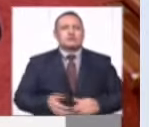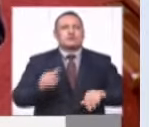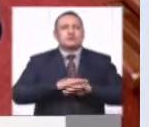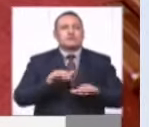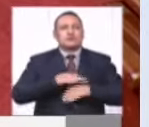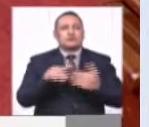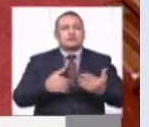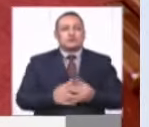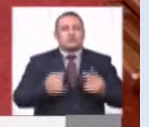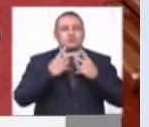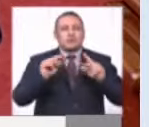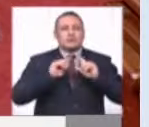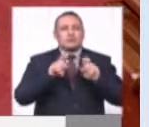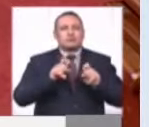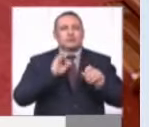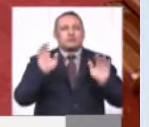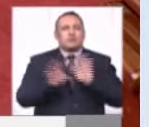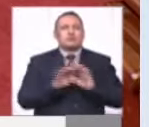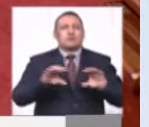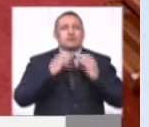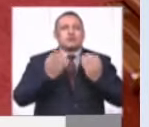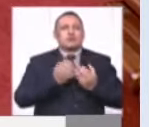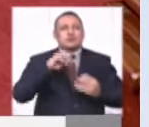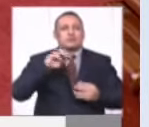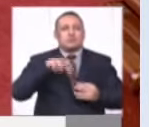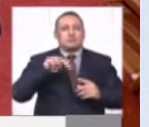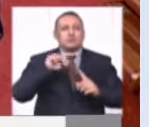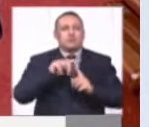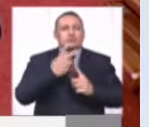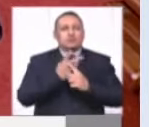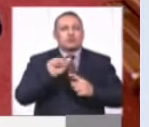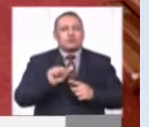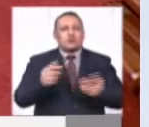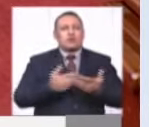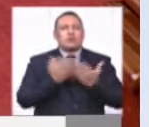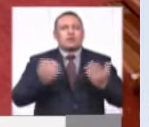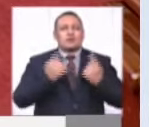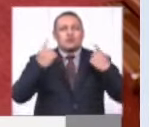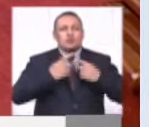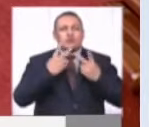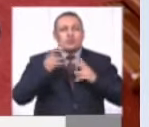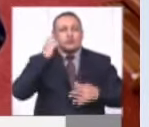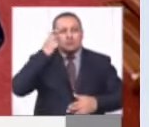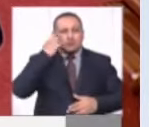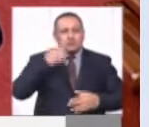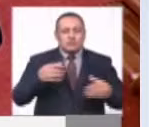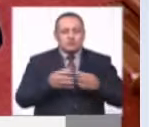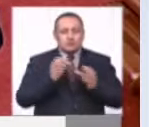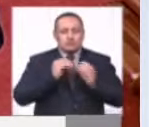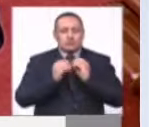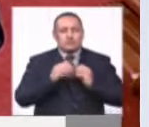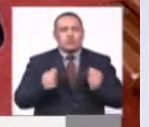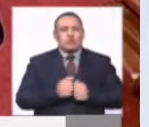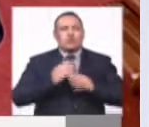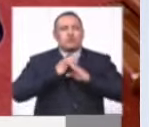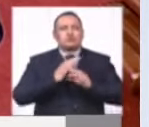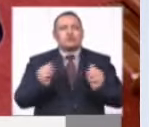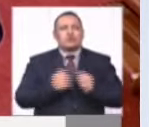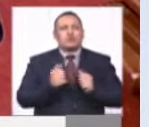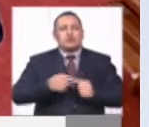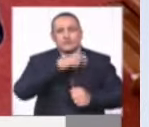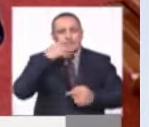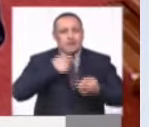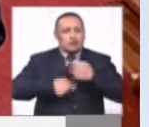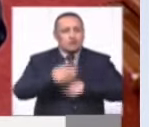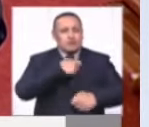respecto a la pregunta del congresista Montoya Manrique, ¿cuáles son las acciones y políticas implementadas para la lucha contra el narcotráfico